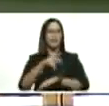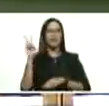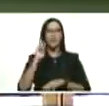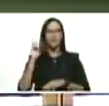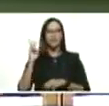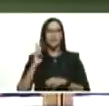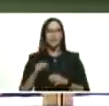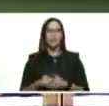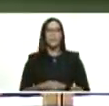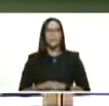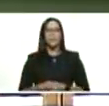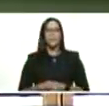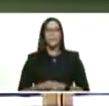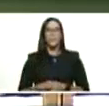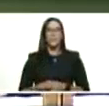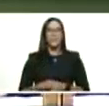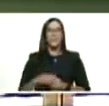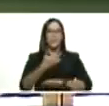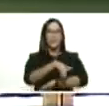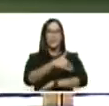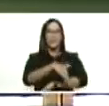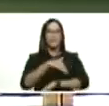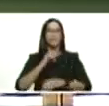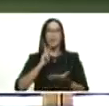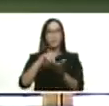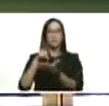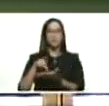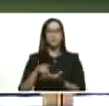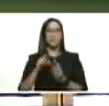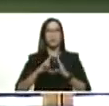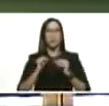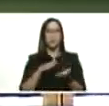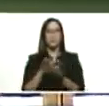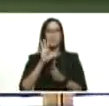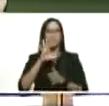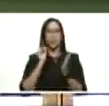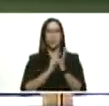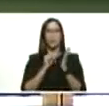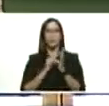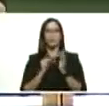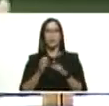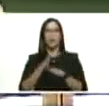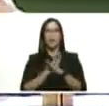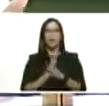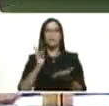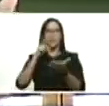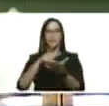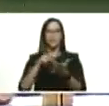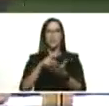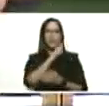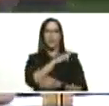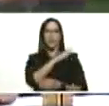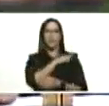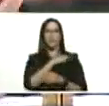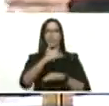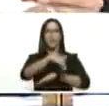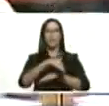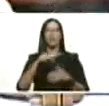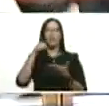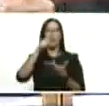Seguramente no sepamos en qué calle estamos aterrizando, pero no pasarán 5 minutos antes de que llegue el jefe de calle de CLAP y nos